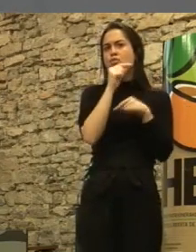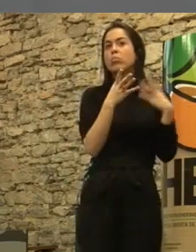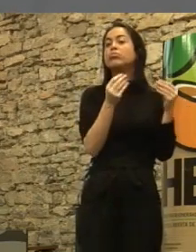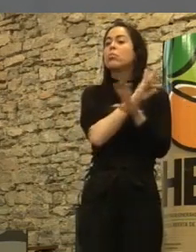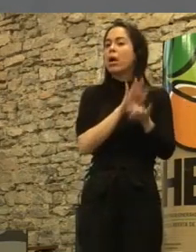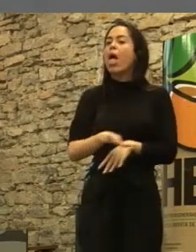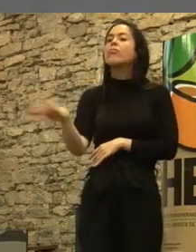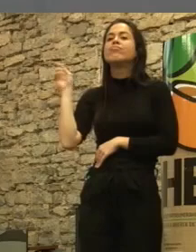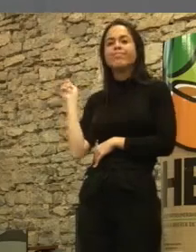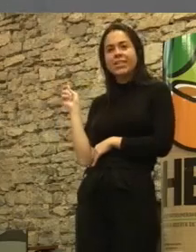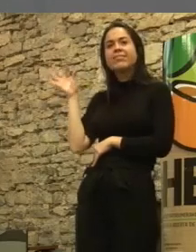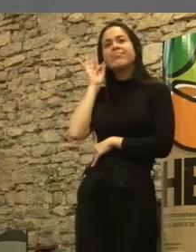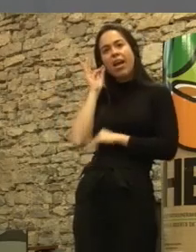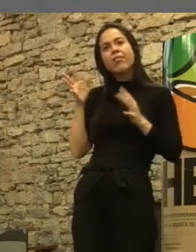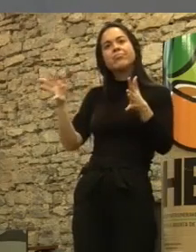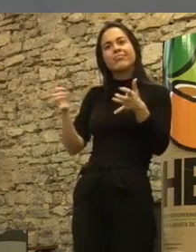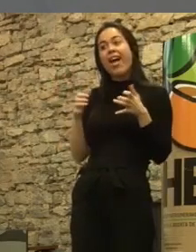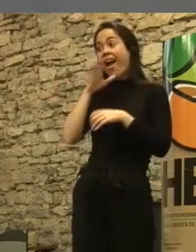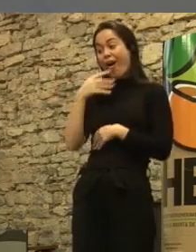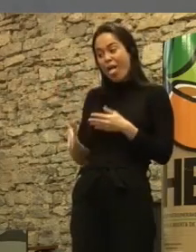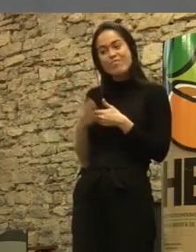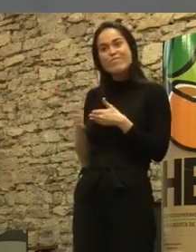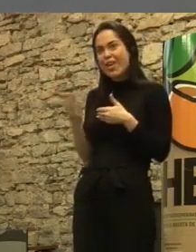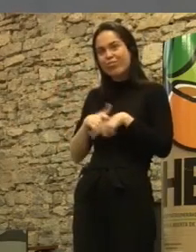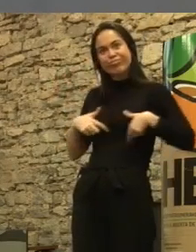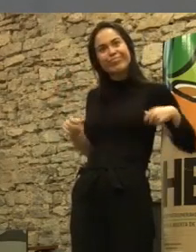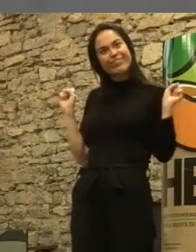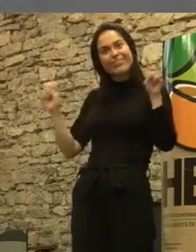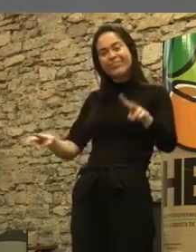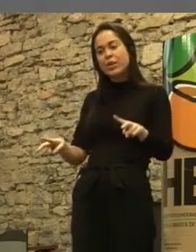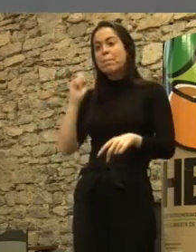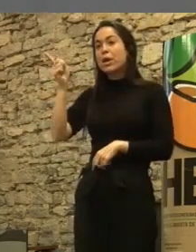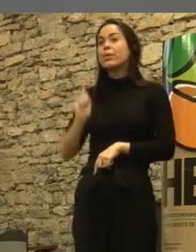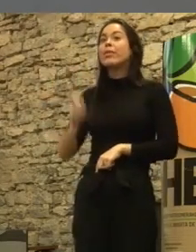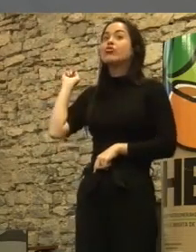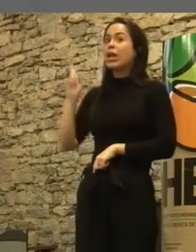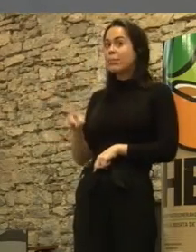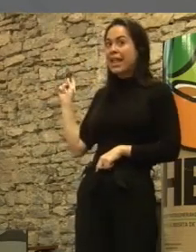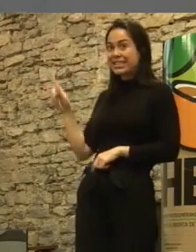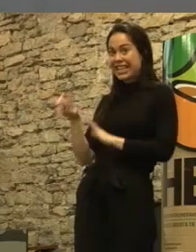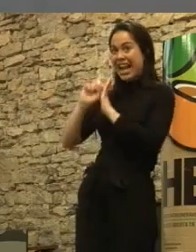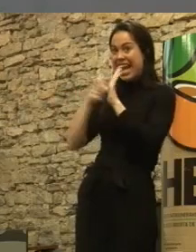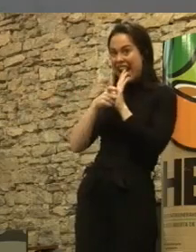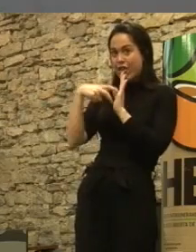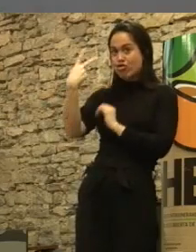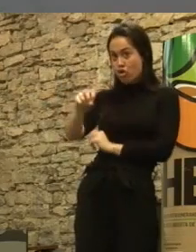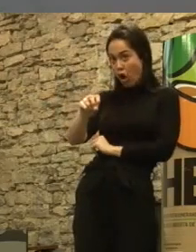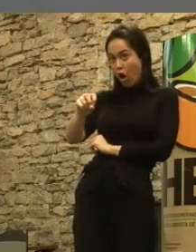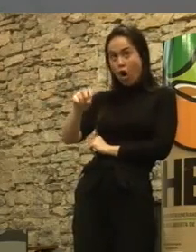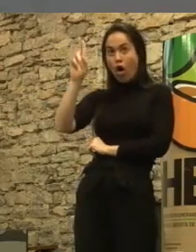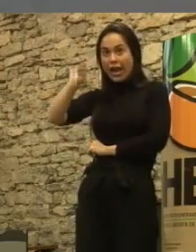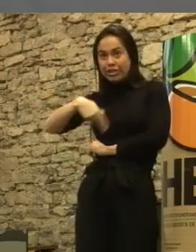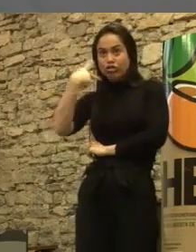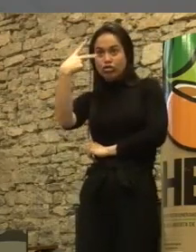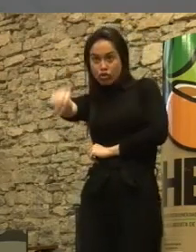Bild no publica eso. Luego fue a favor, trabajó en favor de la ley No es No, traducido al alemán no sé cómo es, pero